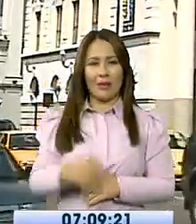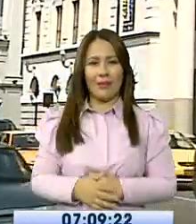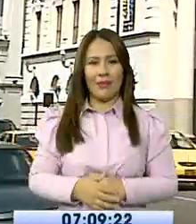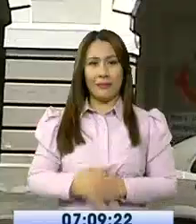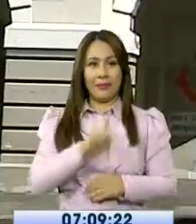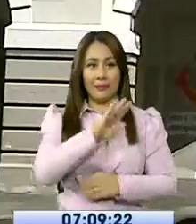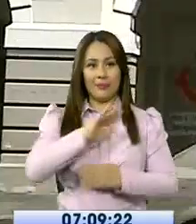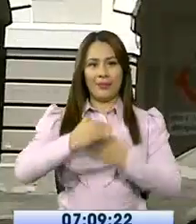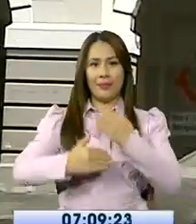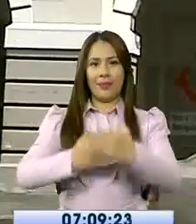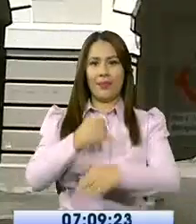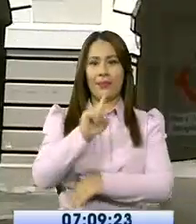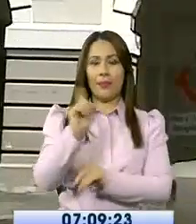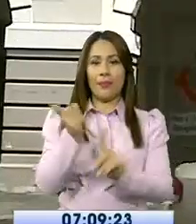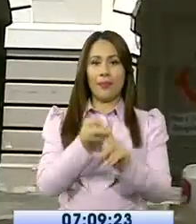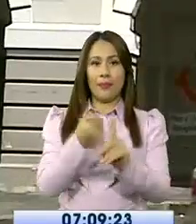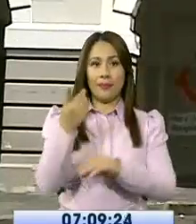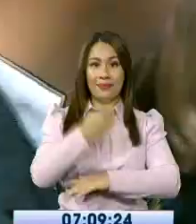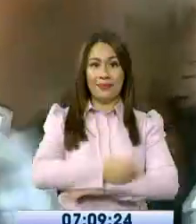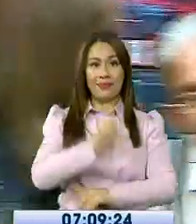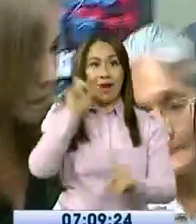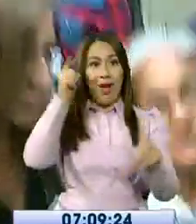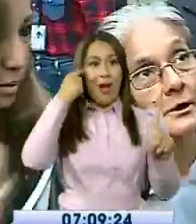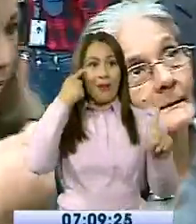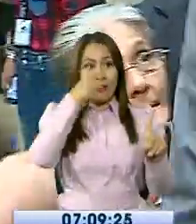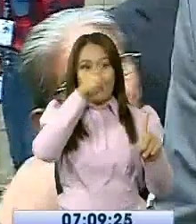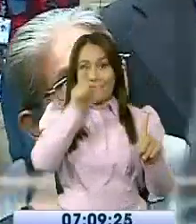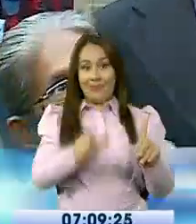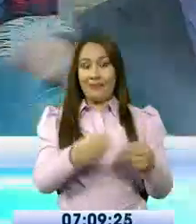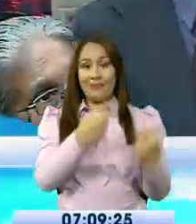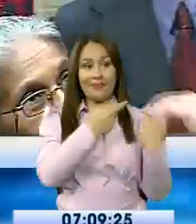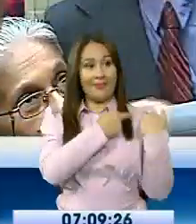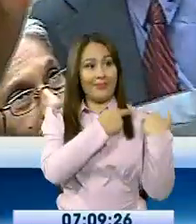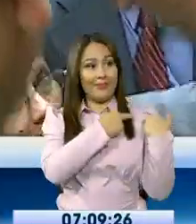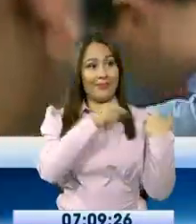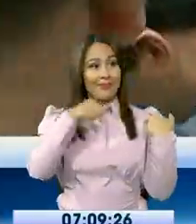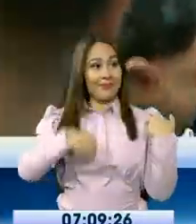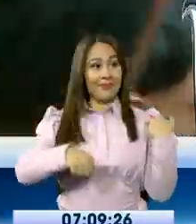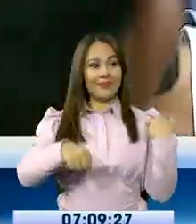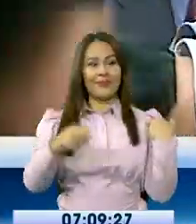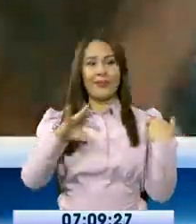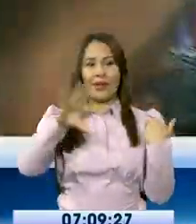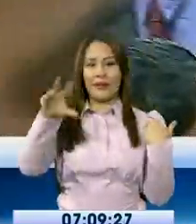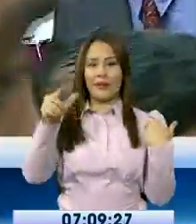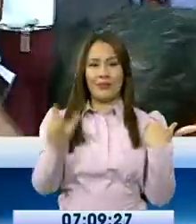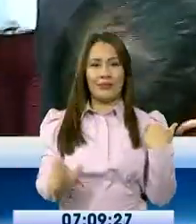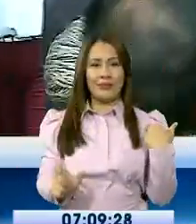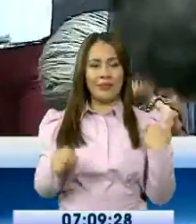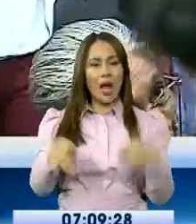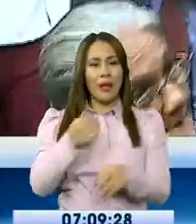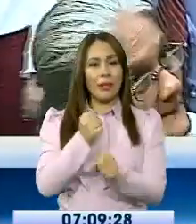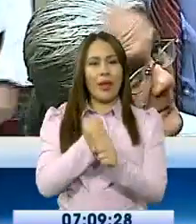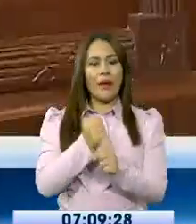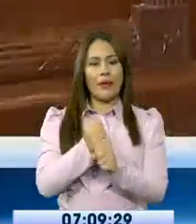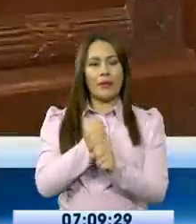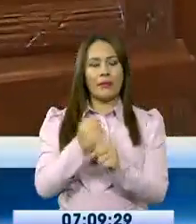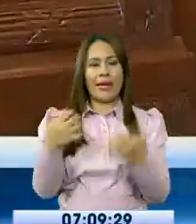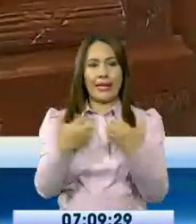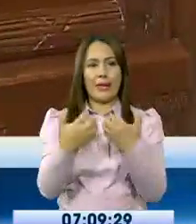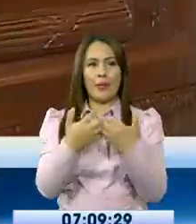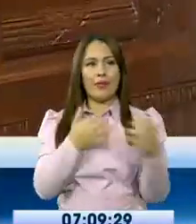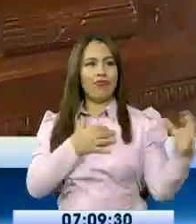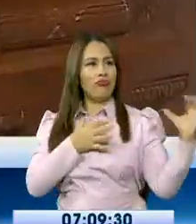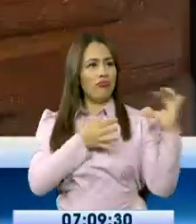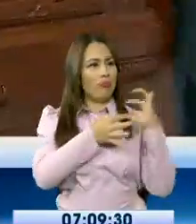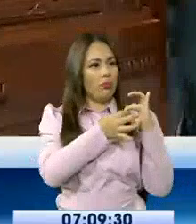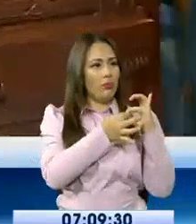En su primer día como gobernador del Guayas, José Francisco Ceballos aseguró que su estrategia será trabajar en equipo. Y en ese